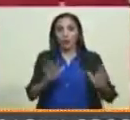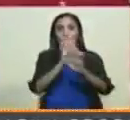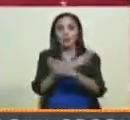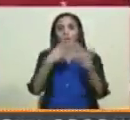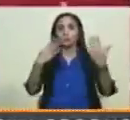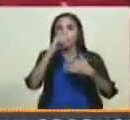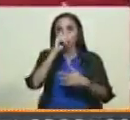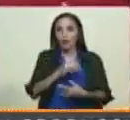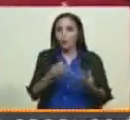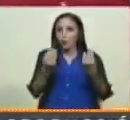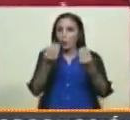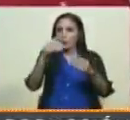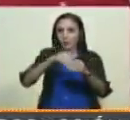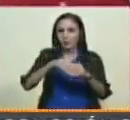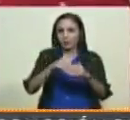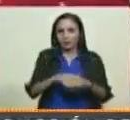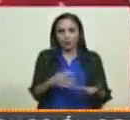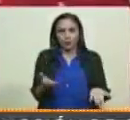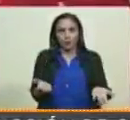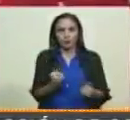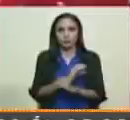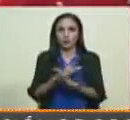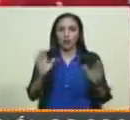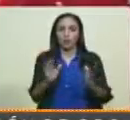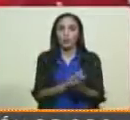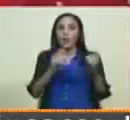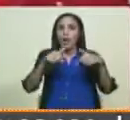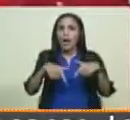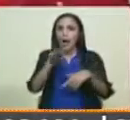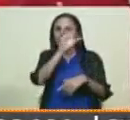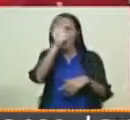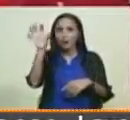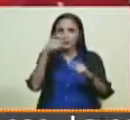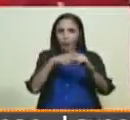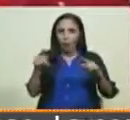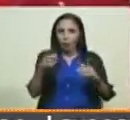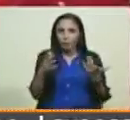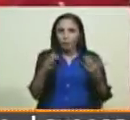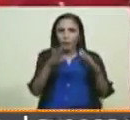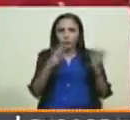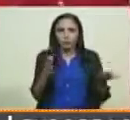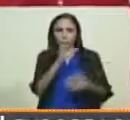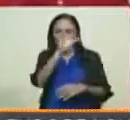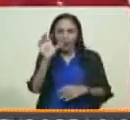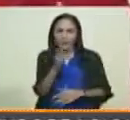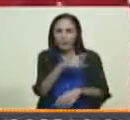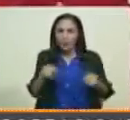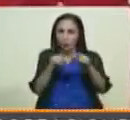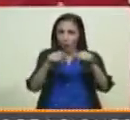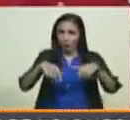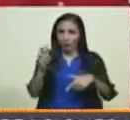19 años. No hay un solo país del mundo que haya hecho tantas elecciones.